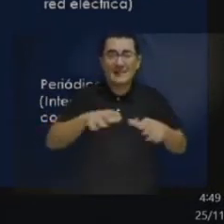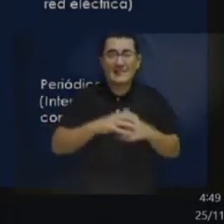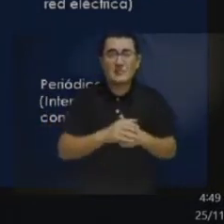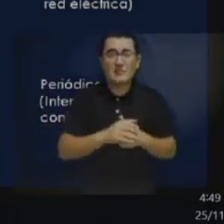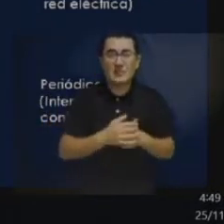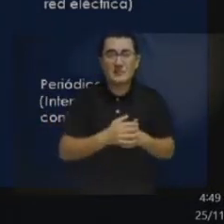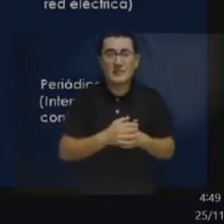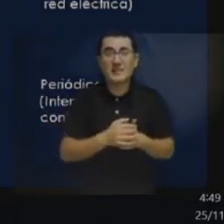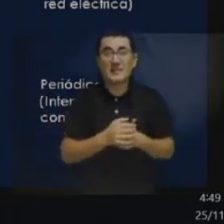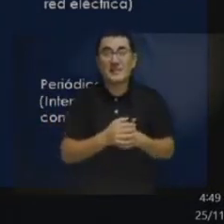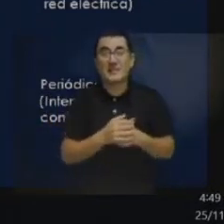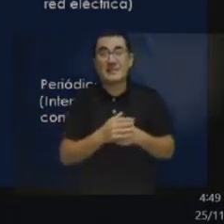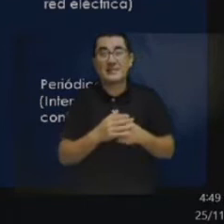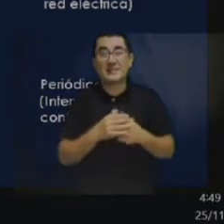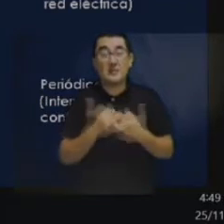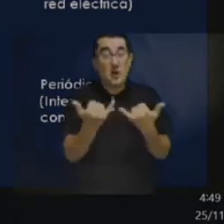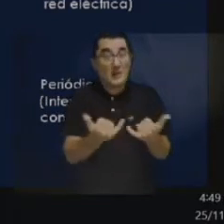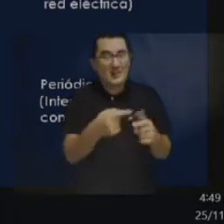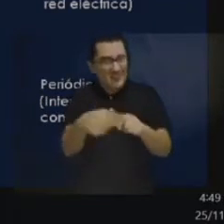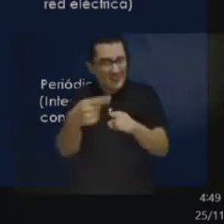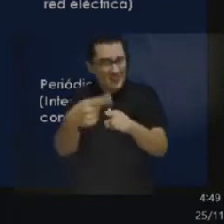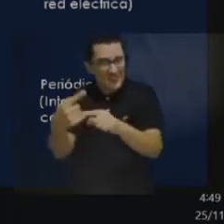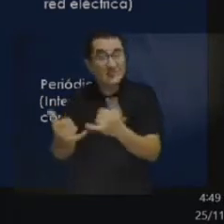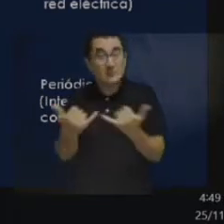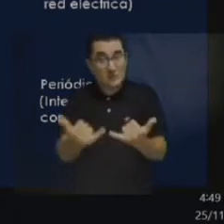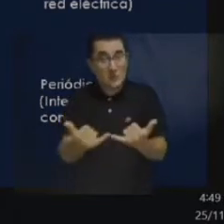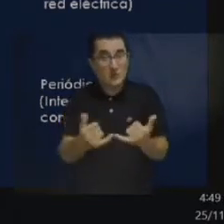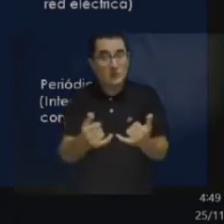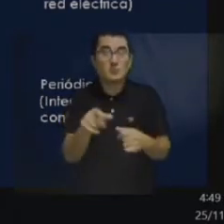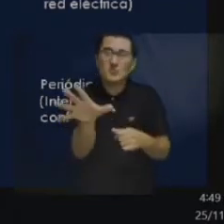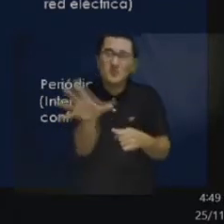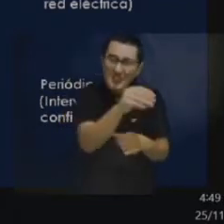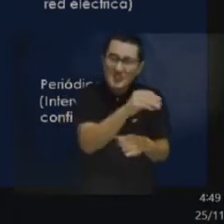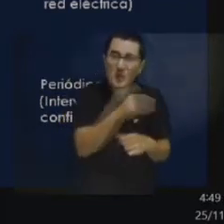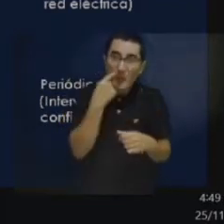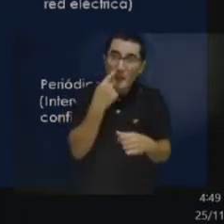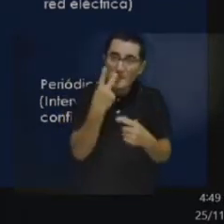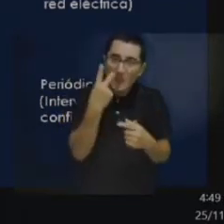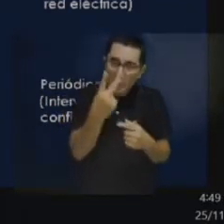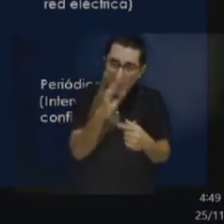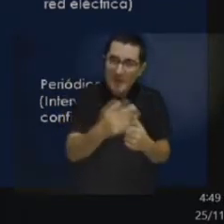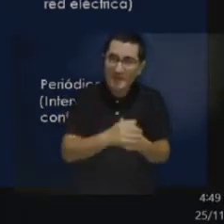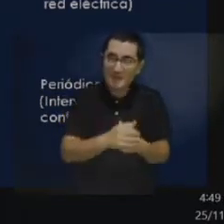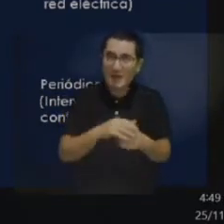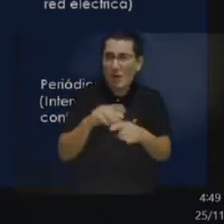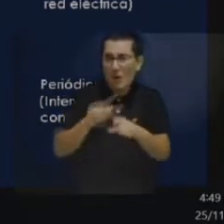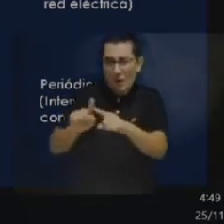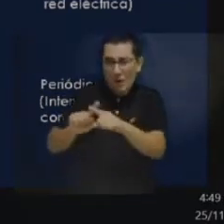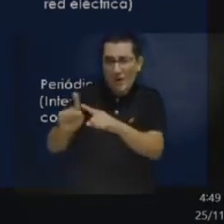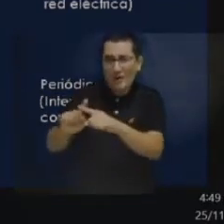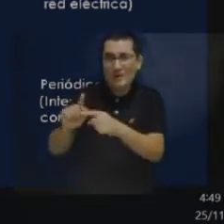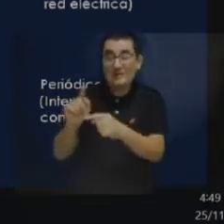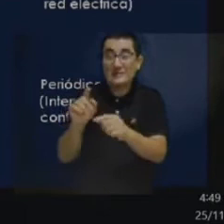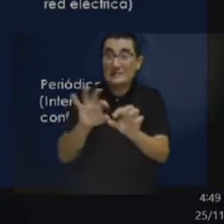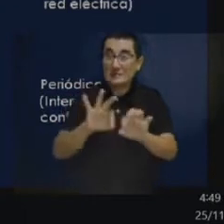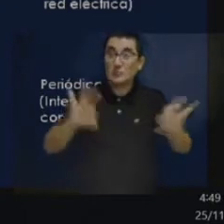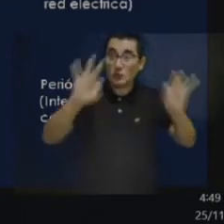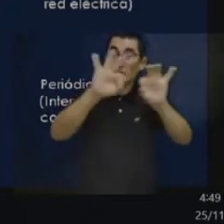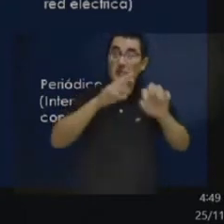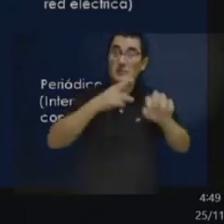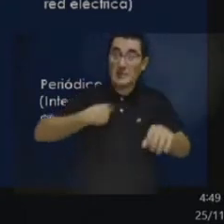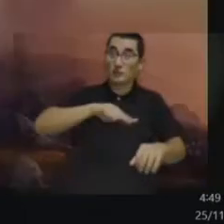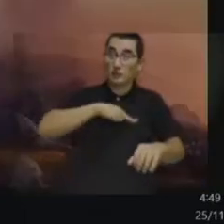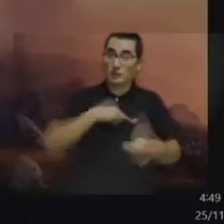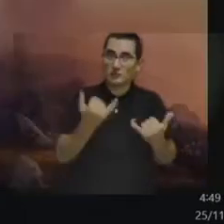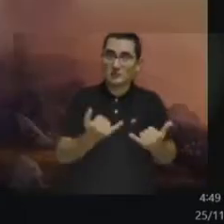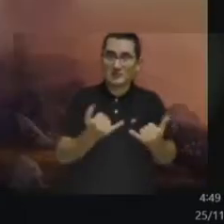Entonces, con esto y con todo lo que ustedes han podido ver durante toda esta jornada, es ver la importancia que para nosotros es el espectro. Y